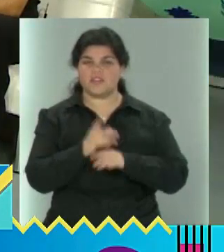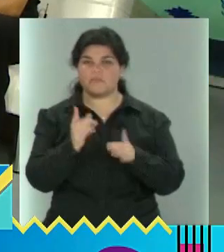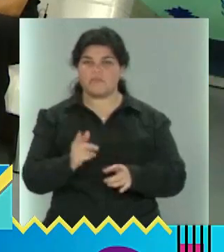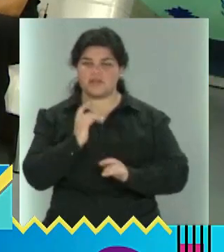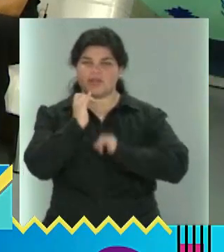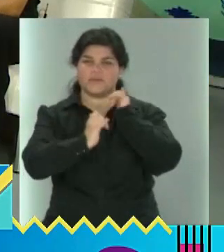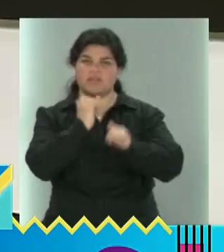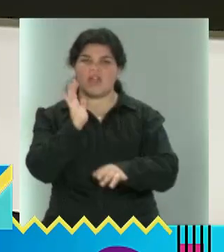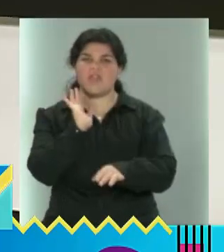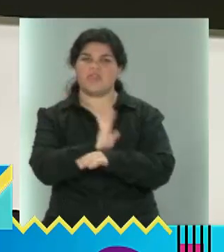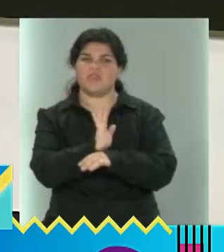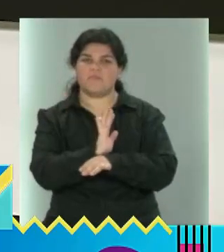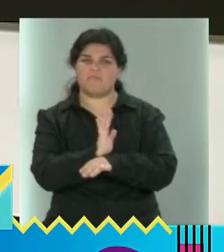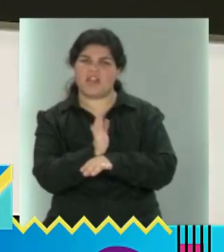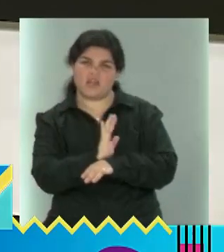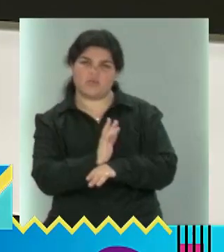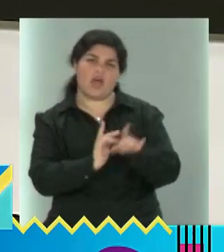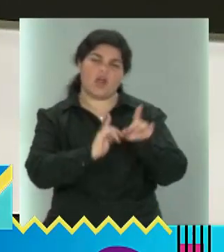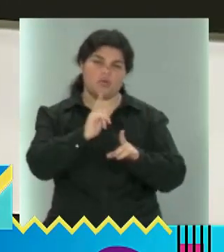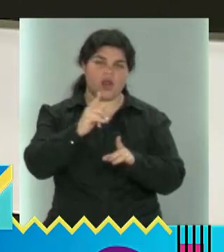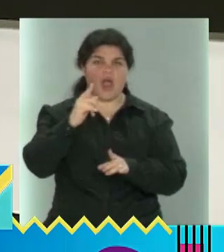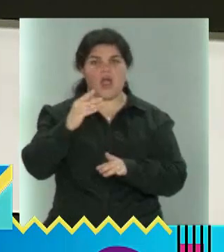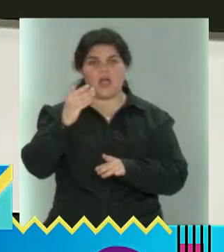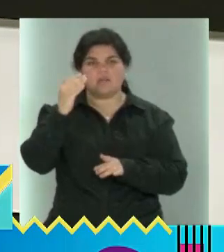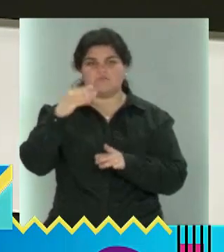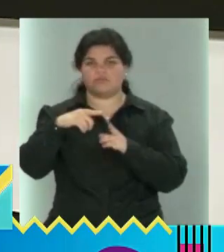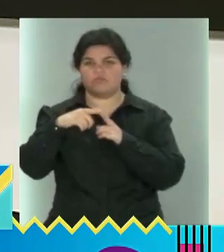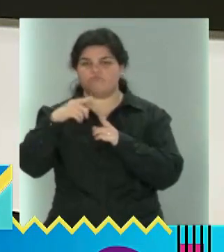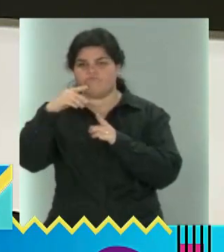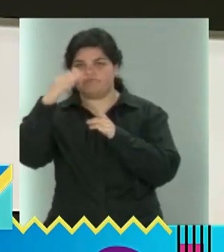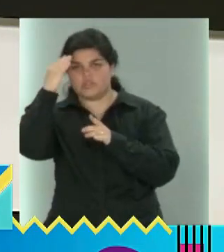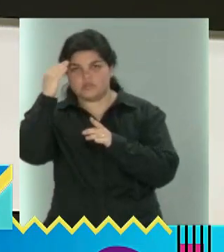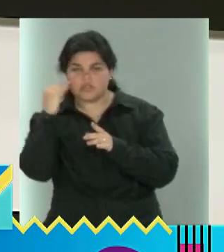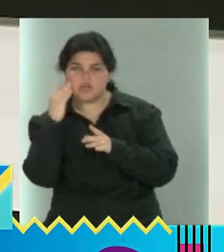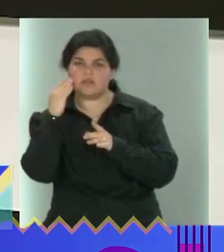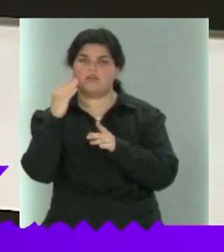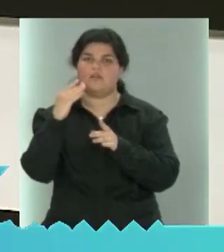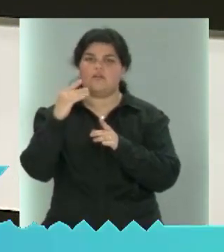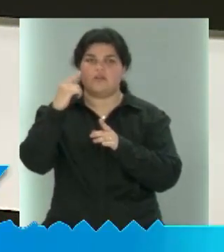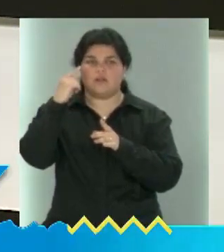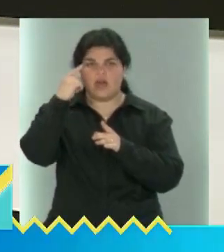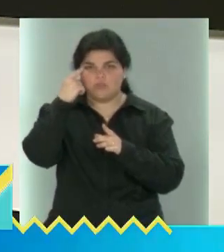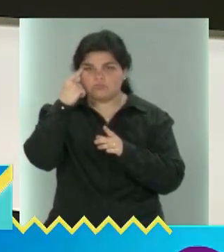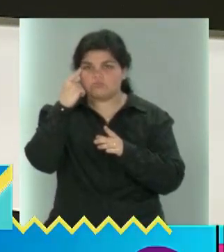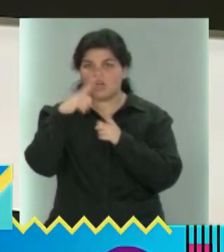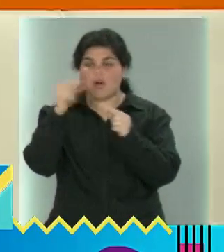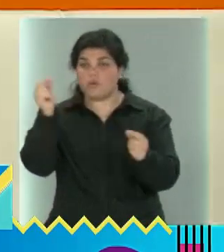películas, ¿tienen películas japonesas o coreanas? ¿Sí lo tratan de otra manera quizás? ¿Tienen ese conocimiento?